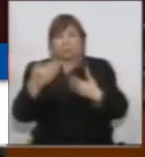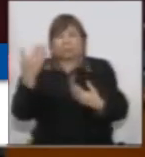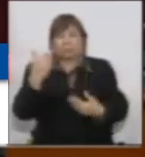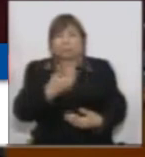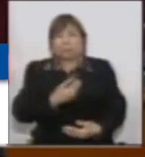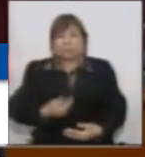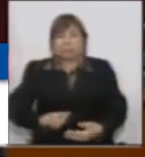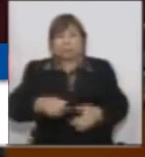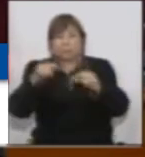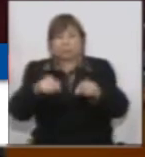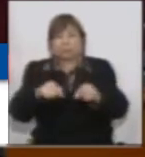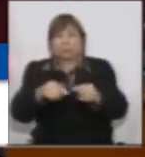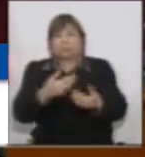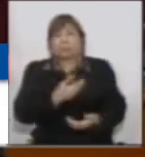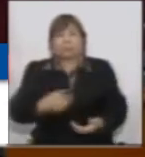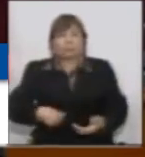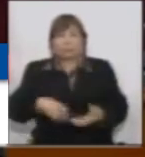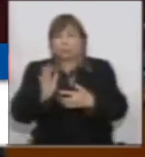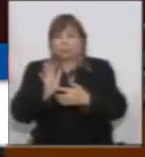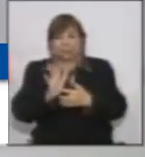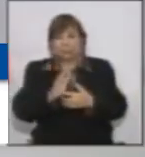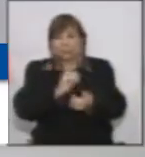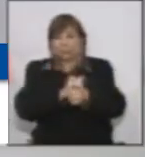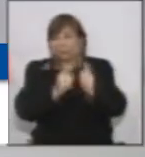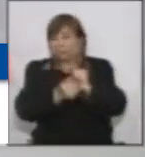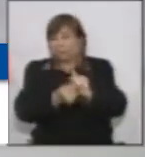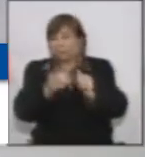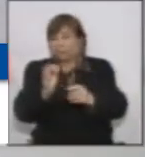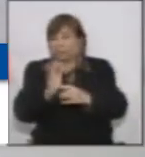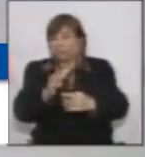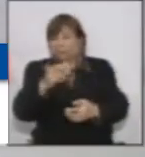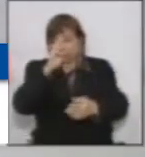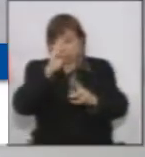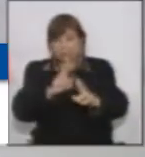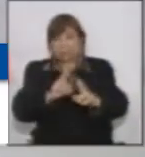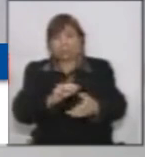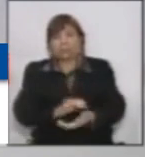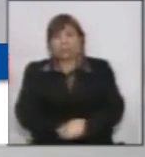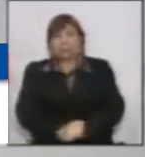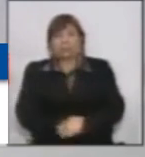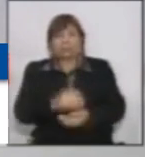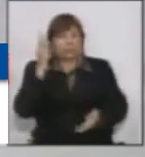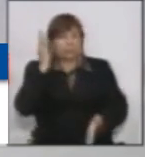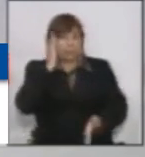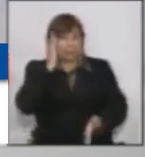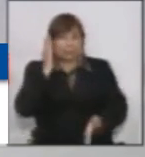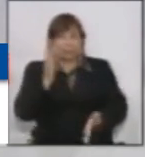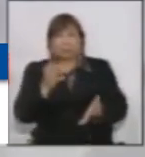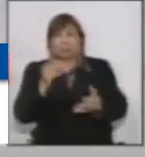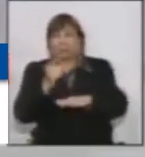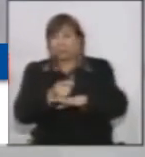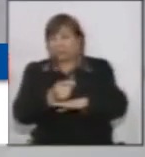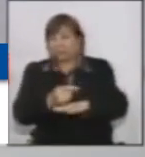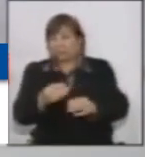pasado. Y este gabinete realmente no demuestra los cambios que necesitamos. Y es una falta de respeto a este Congreso, sabiendo que hay ministros